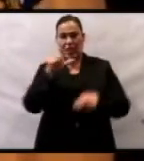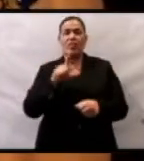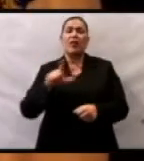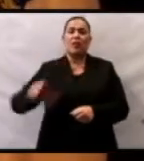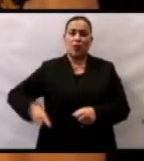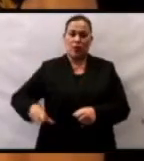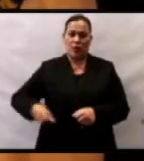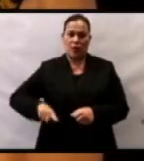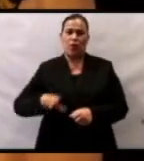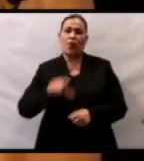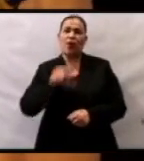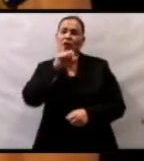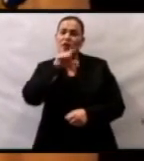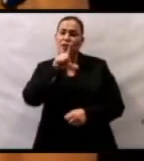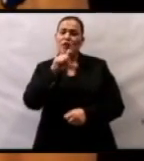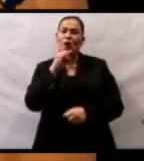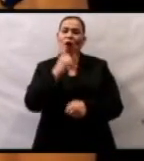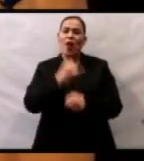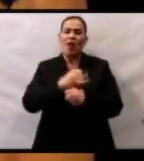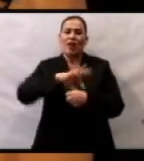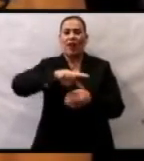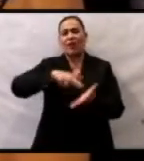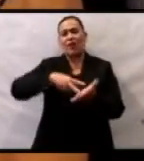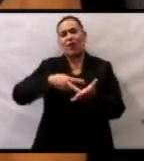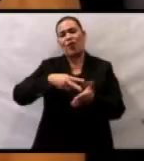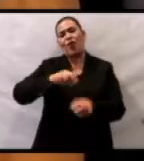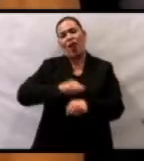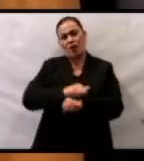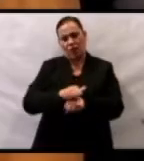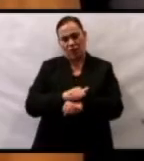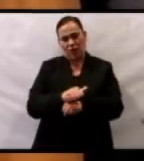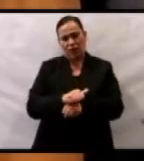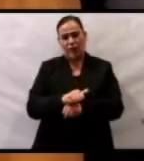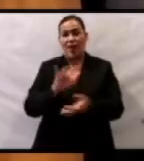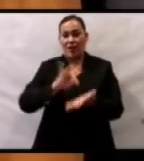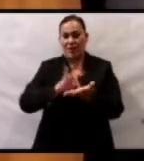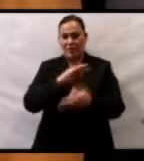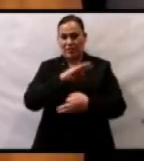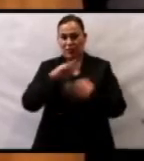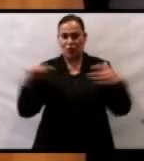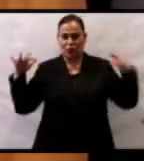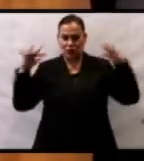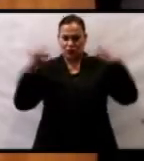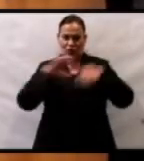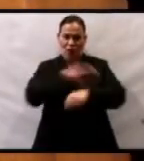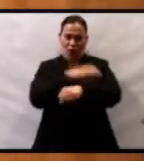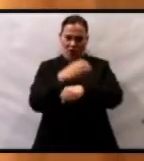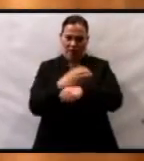Jalisco, el Ingeniero Enrique Alfaro Ramírez. Gracias a todos por acompañarnos.